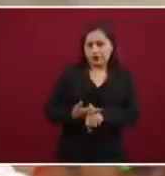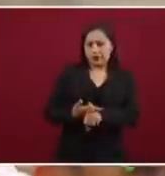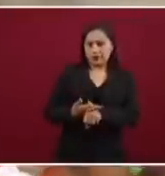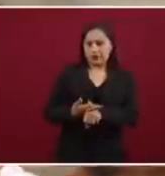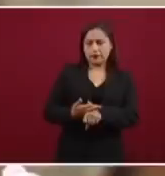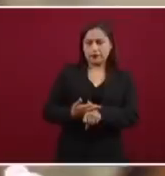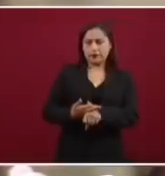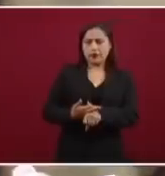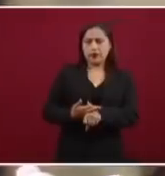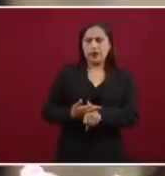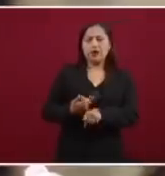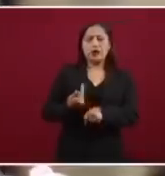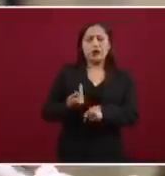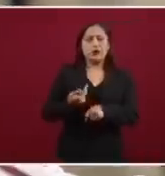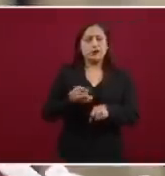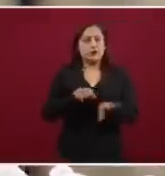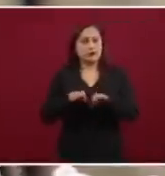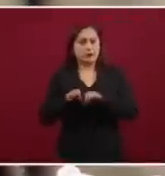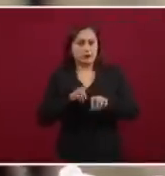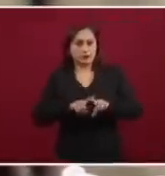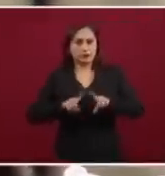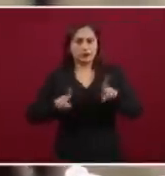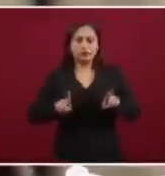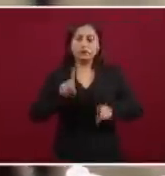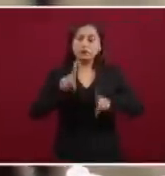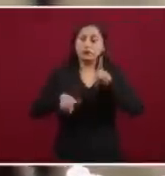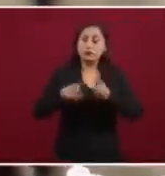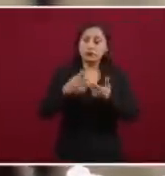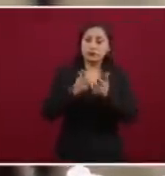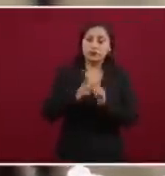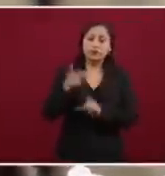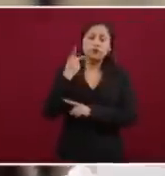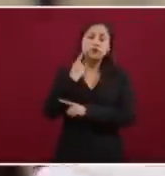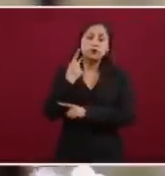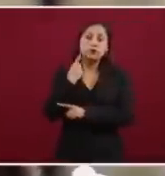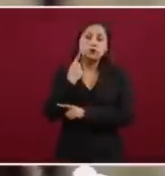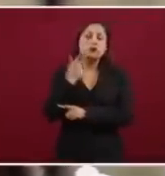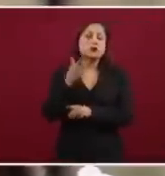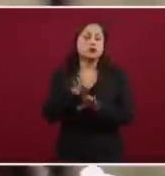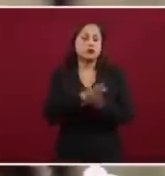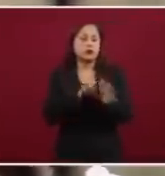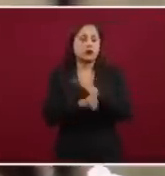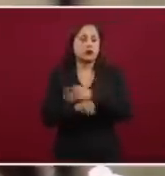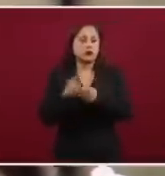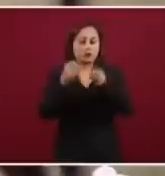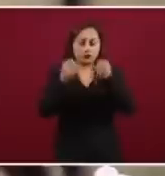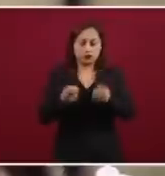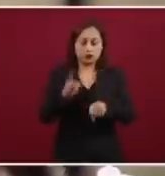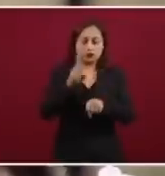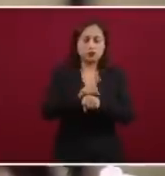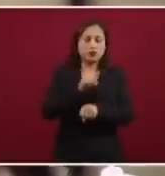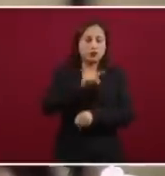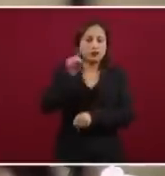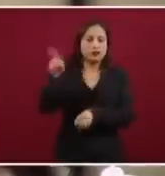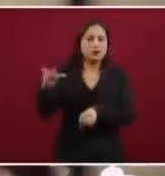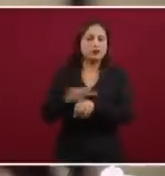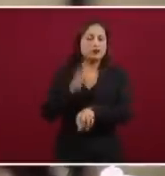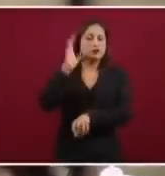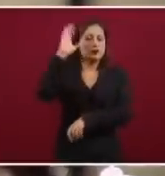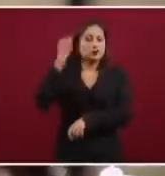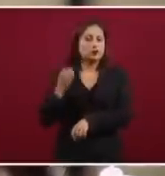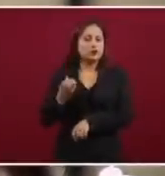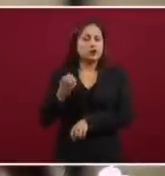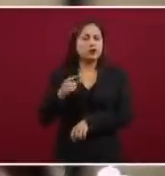diferentes partidos, particularmente en la seguridad pública, lo que pasó en Culiacán? ¿Cómo considera el papel del